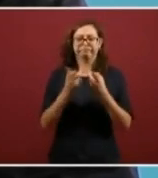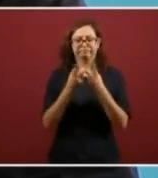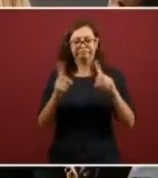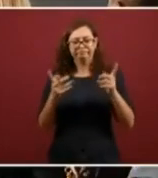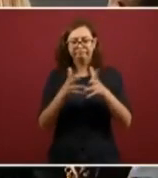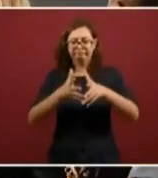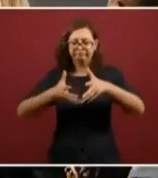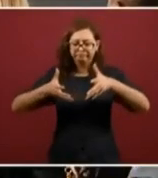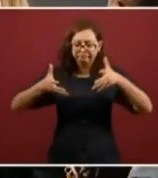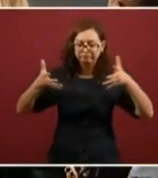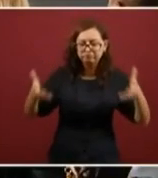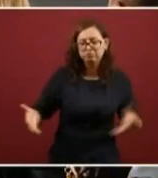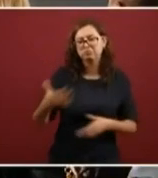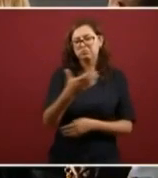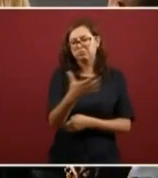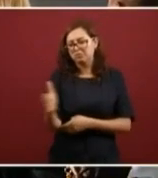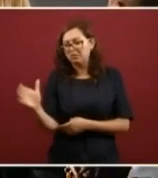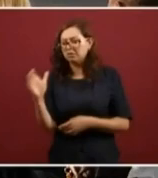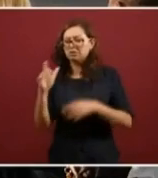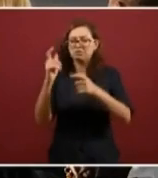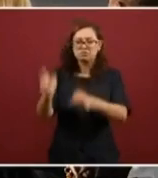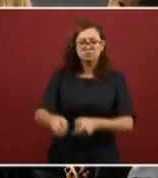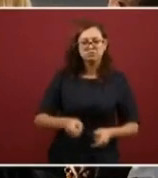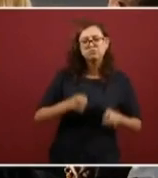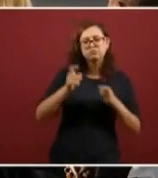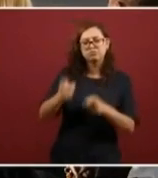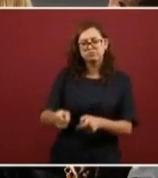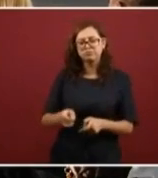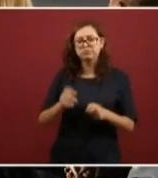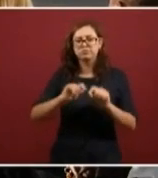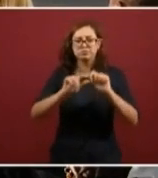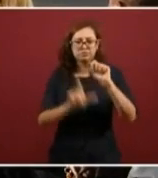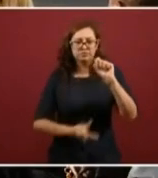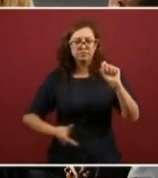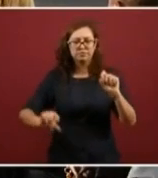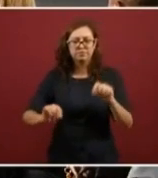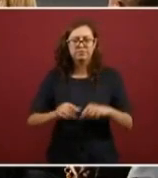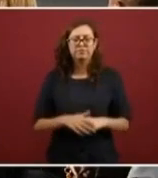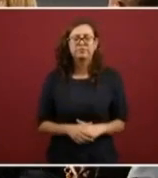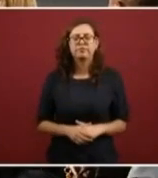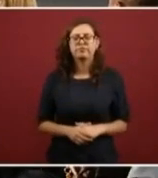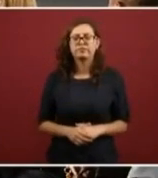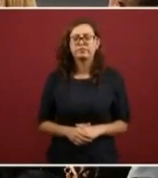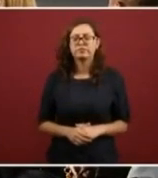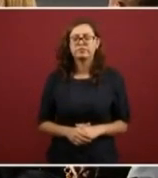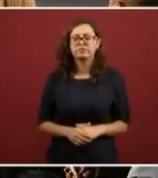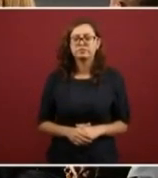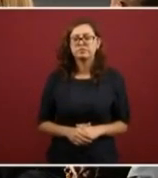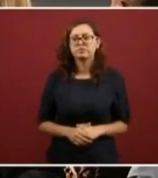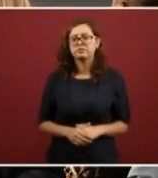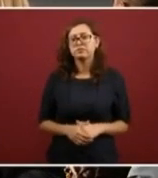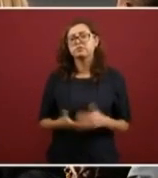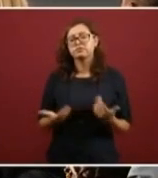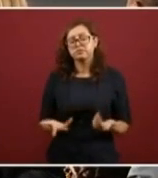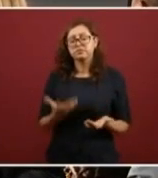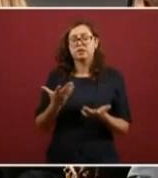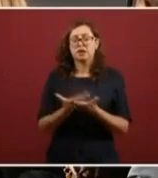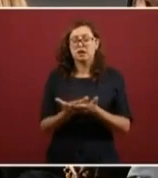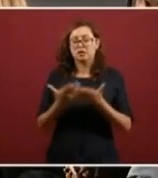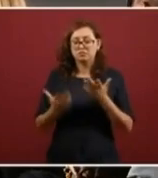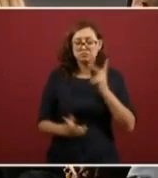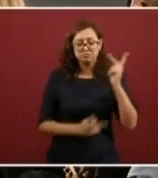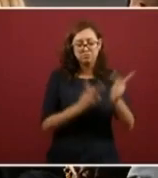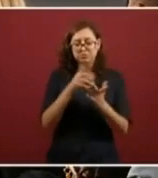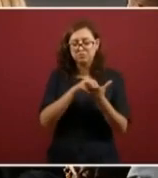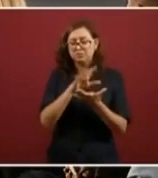de la actividad acuícola y pesquera en el país. Actualmente en México, según nuestro Registro Nacional de Pesca y Acuacultura,